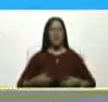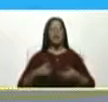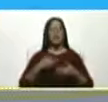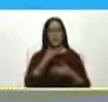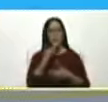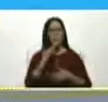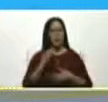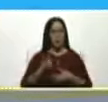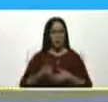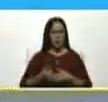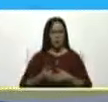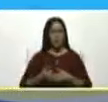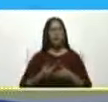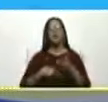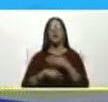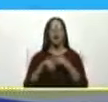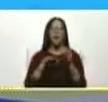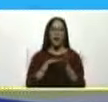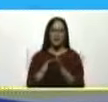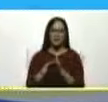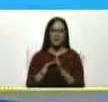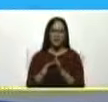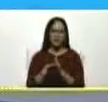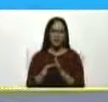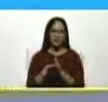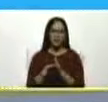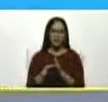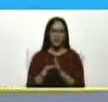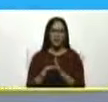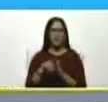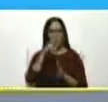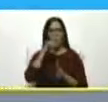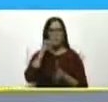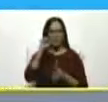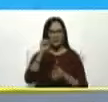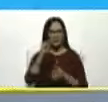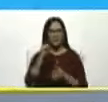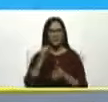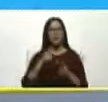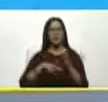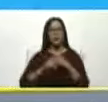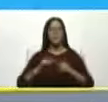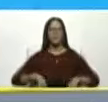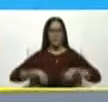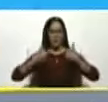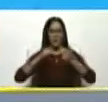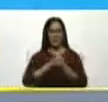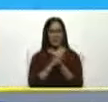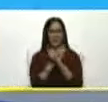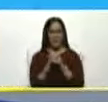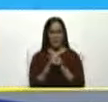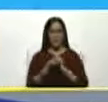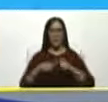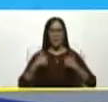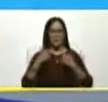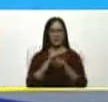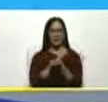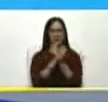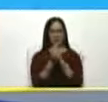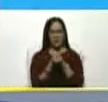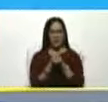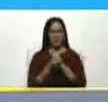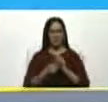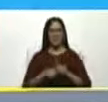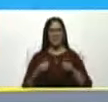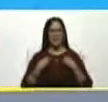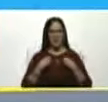mejorado, vamos avanzando y con Maduro vamos por más cambios y más transformaciones.